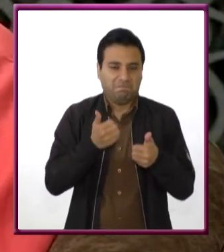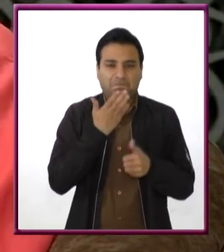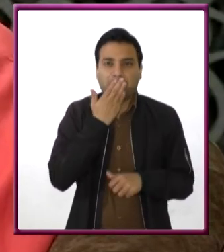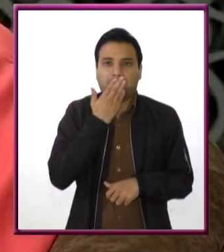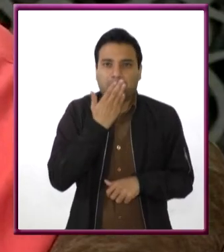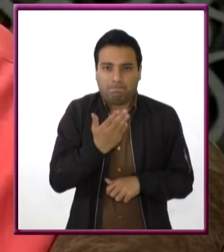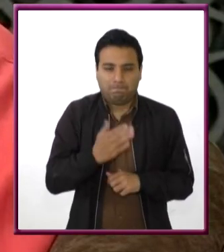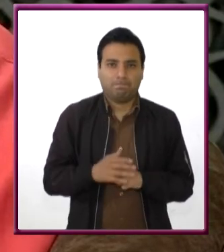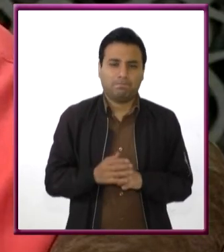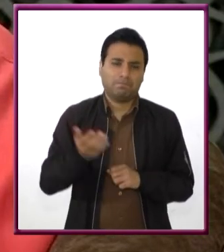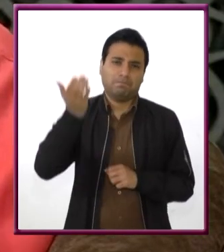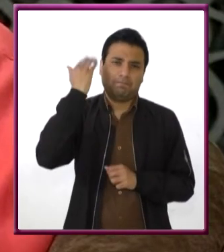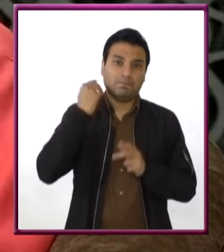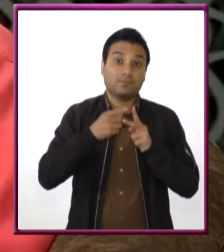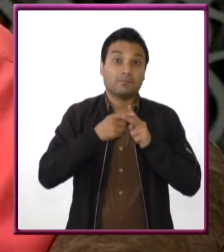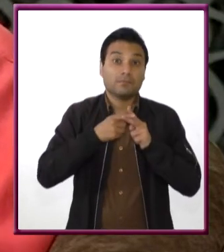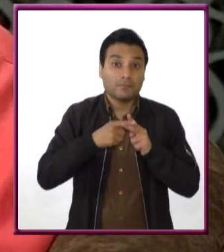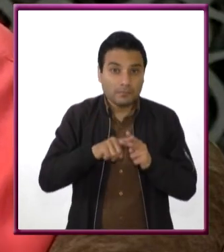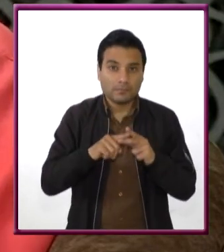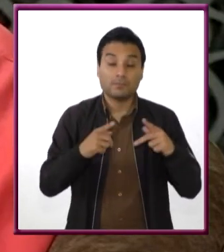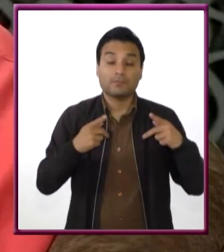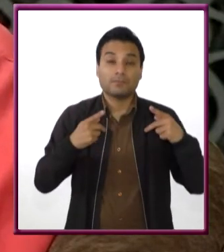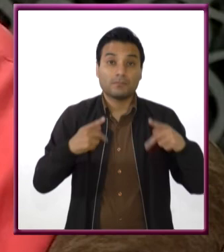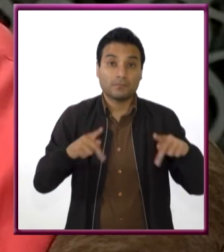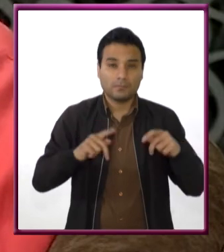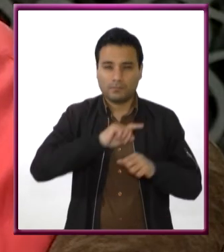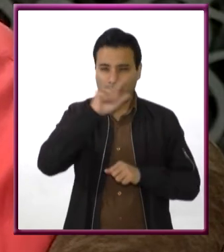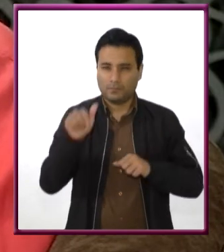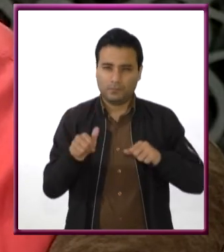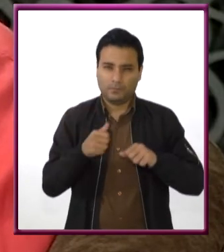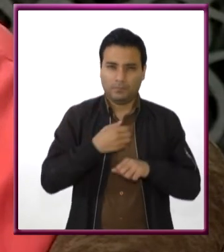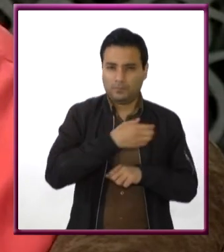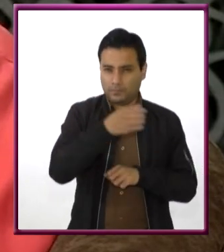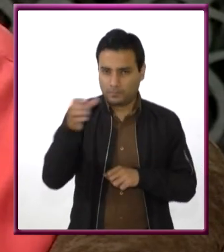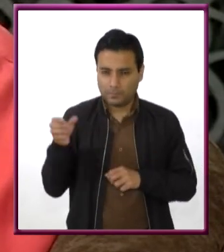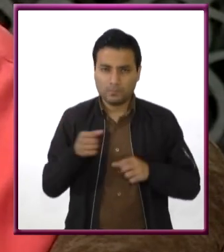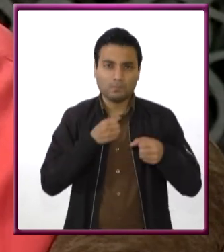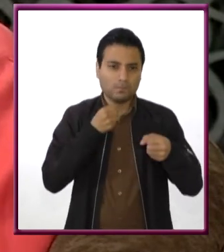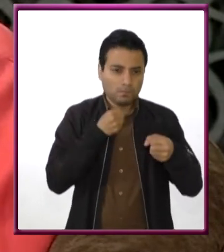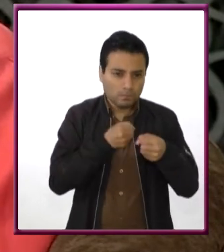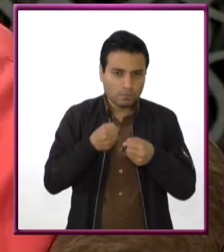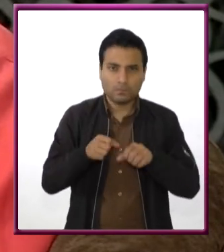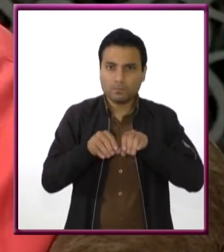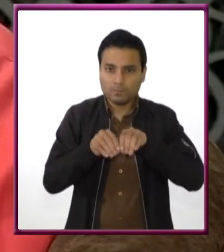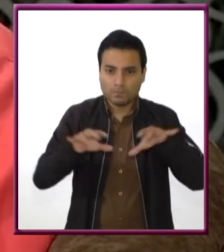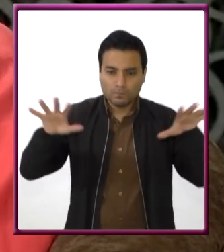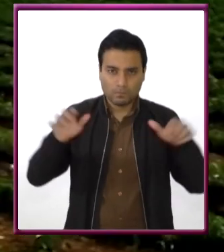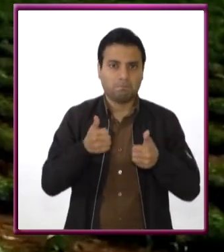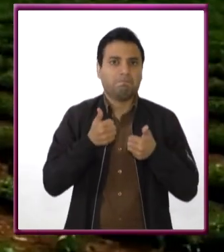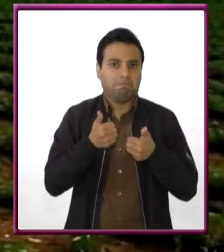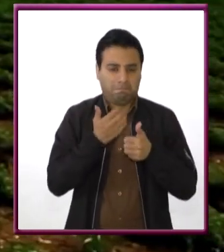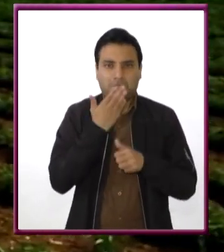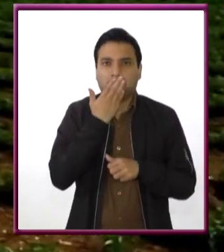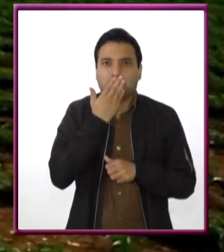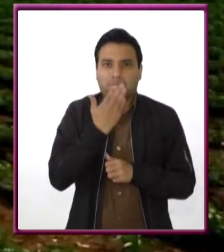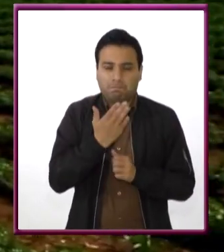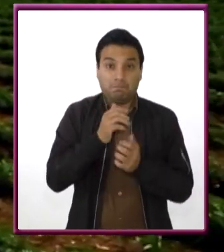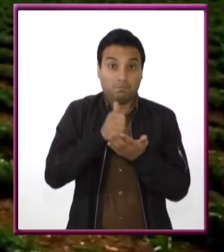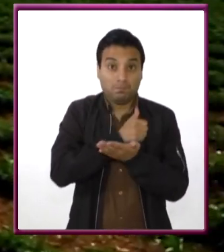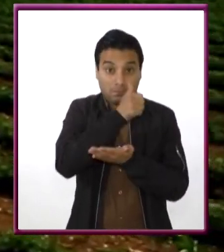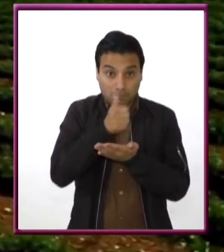su emisión al mercado y de su aplicación, tanto en el campo como en el control de vectores